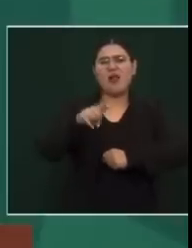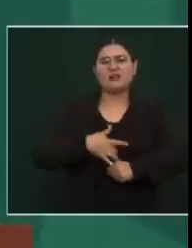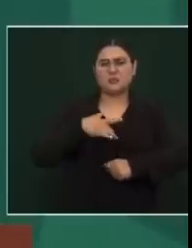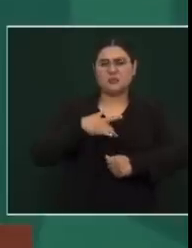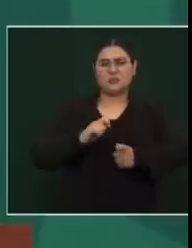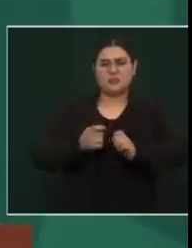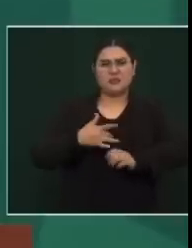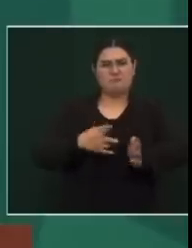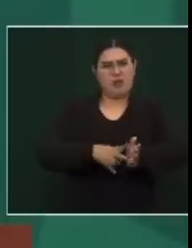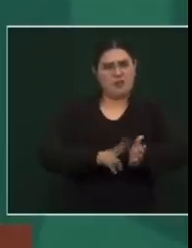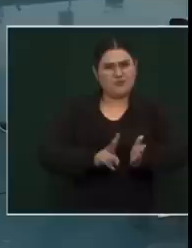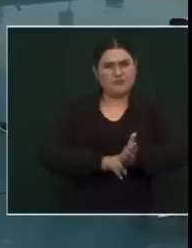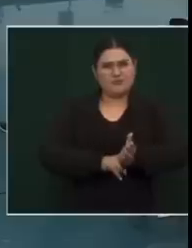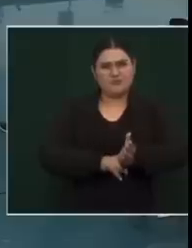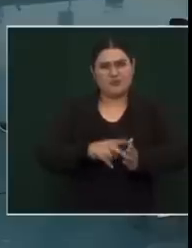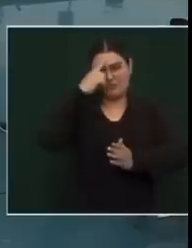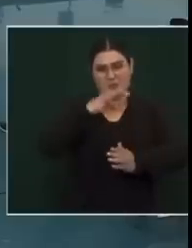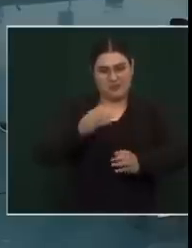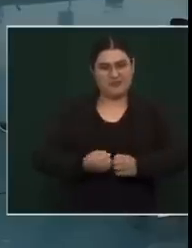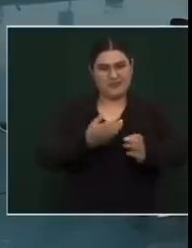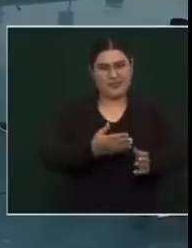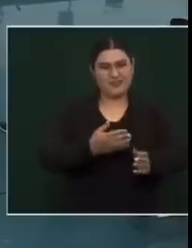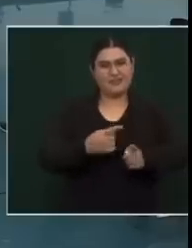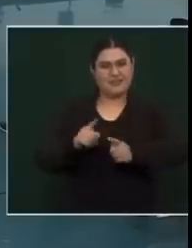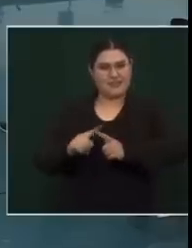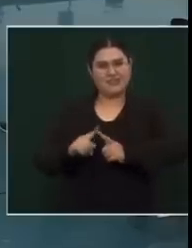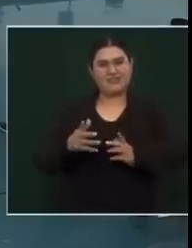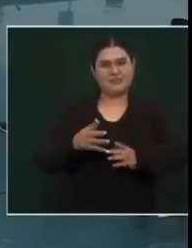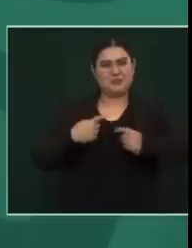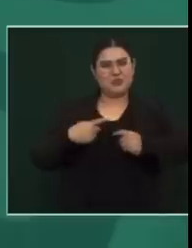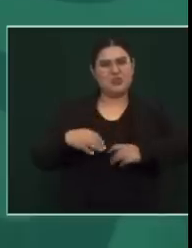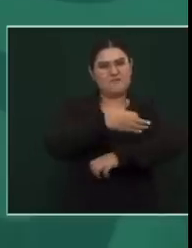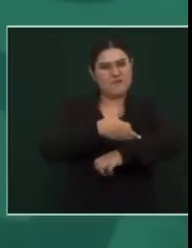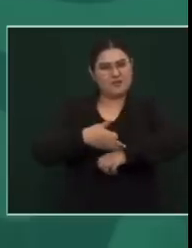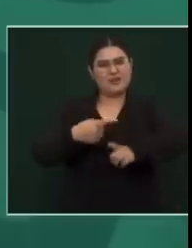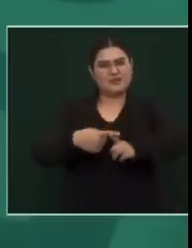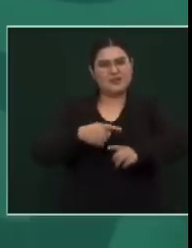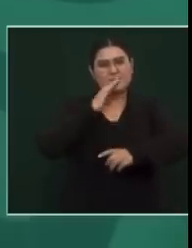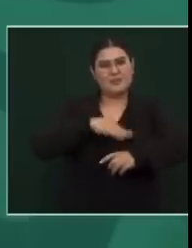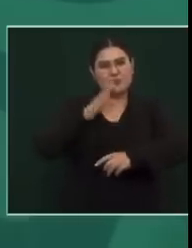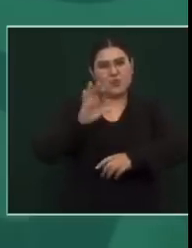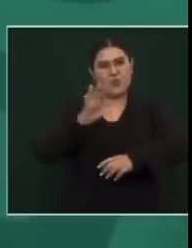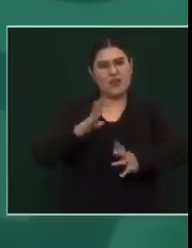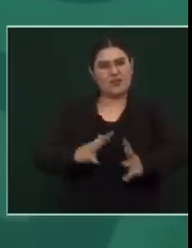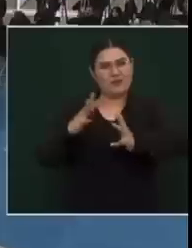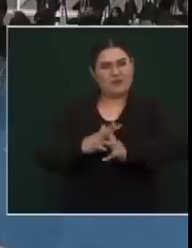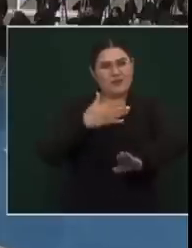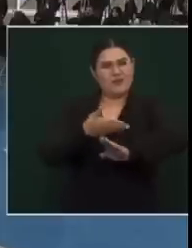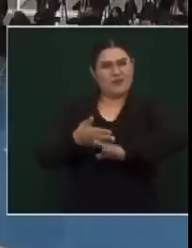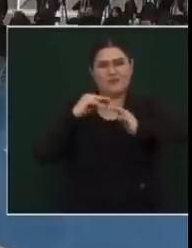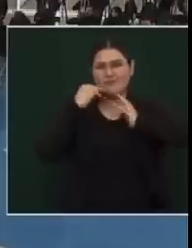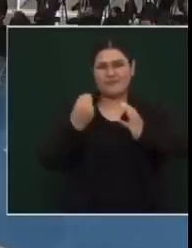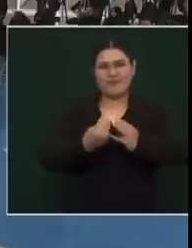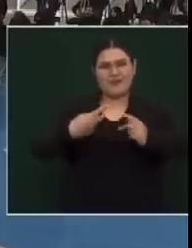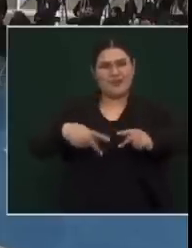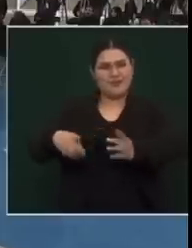se le entregue a las víctimas familiares de los que perdieron la vida en la guerra contra el narcotráfico. Pero